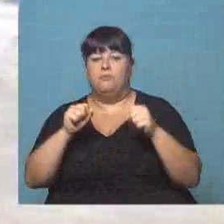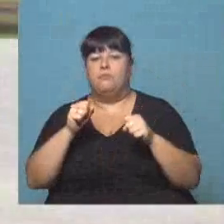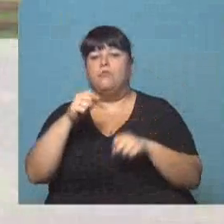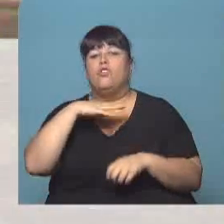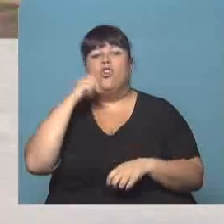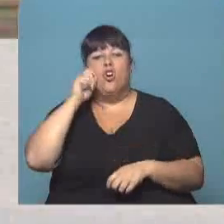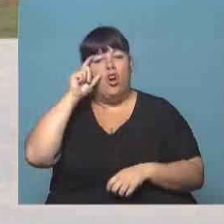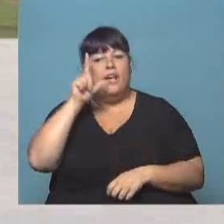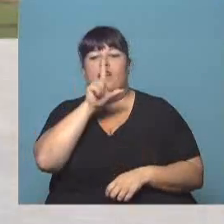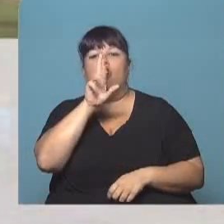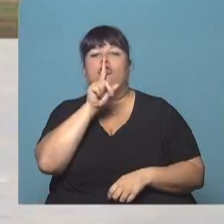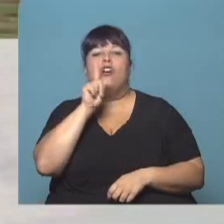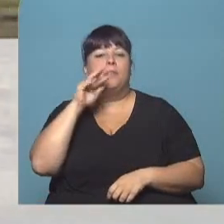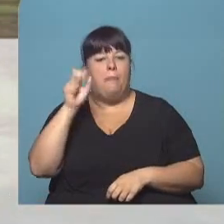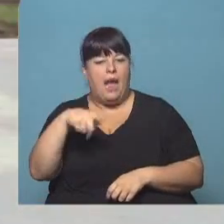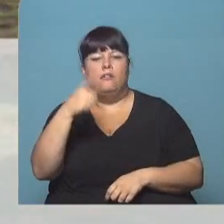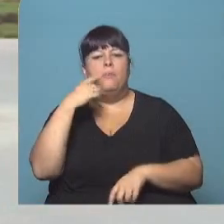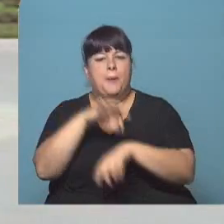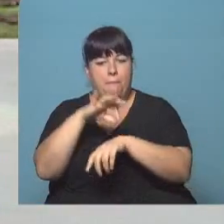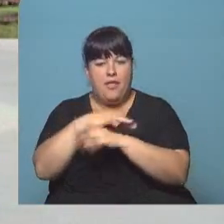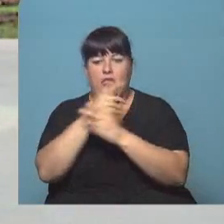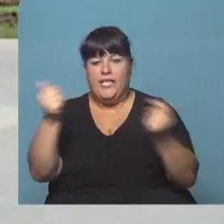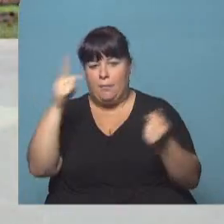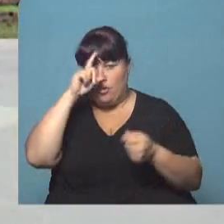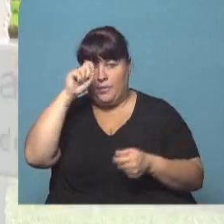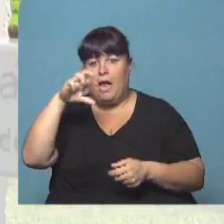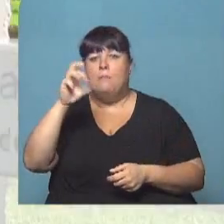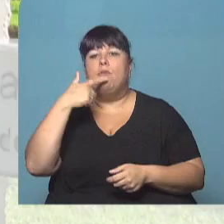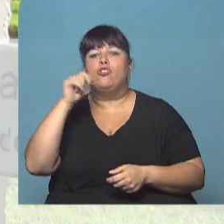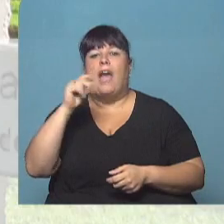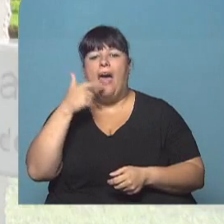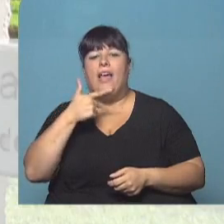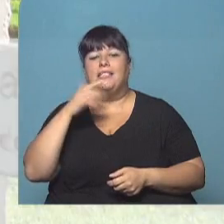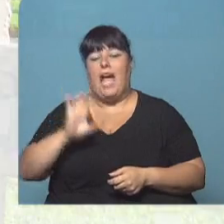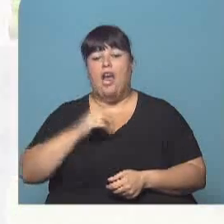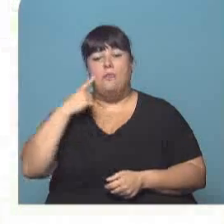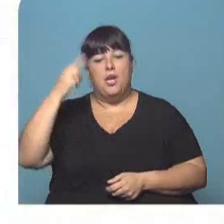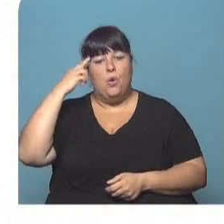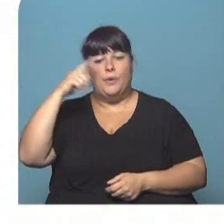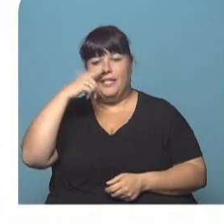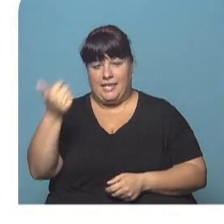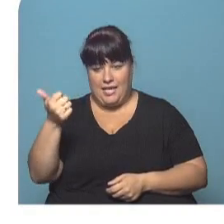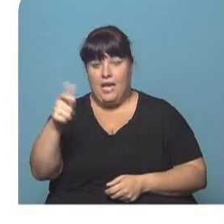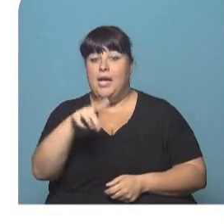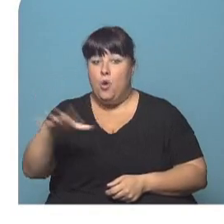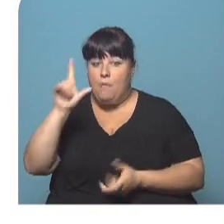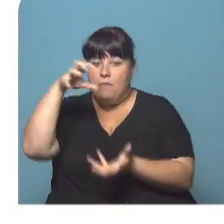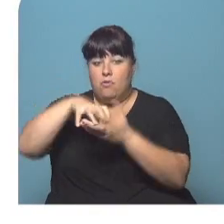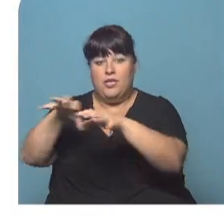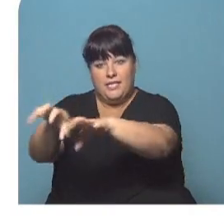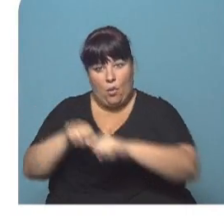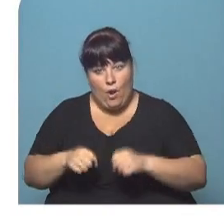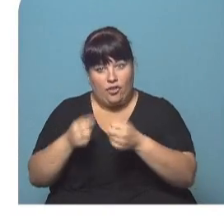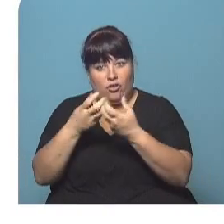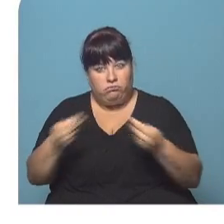Identificaron a Jorge Reutemann. Se trata de un médico desaparecido en el Hospital Posadas en 1976. En el lugar funcionó